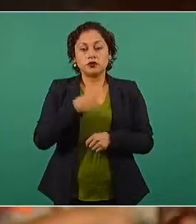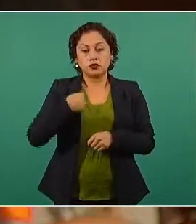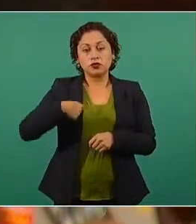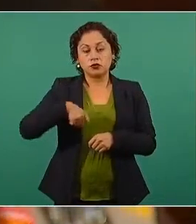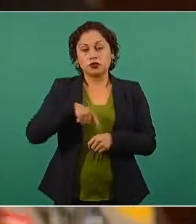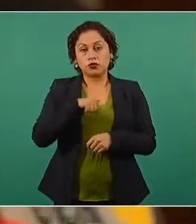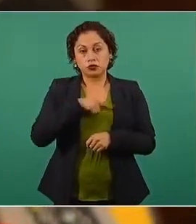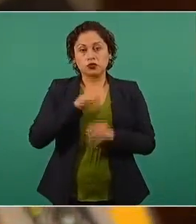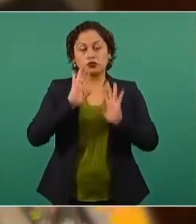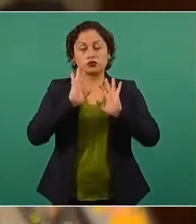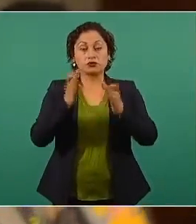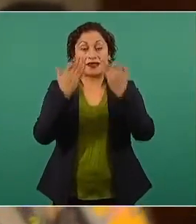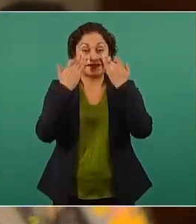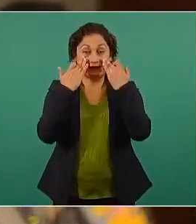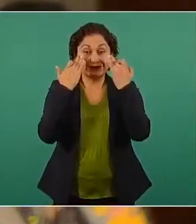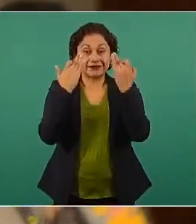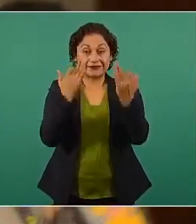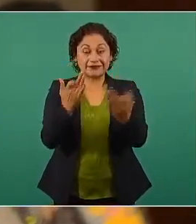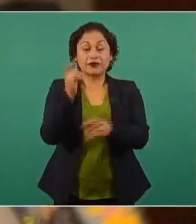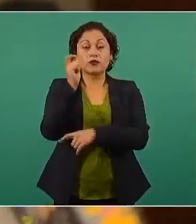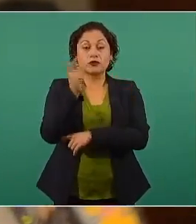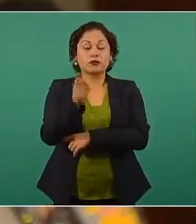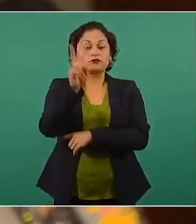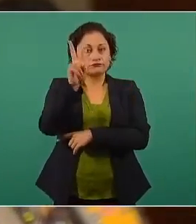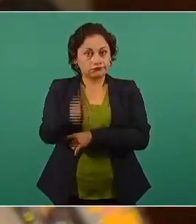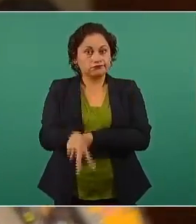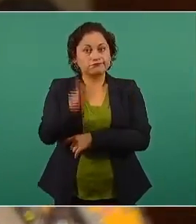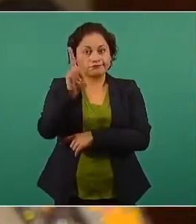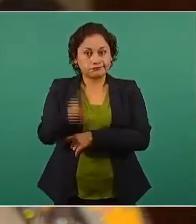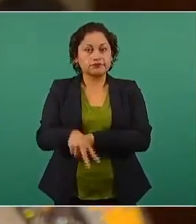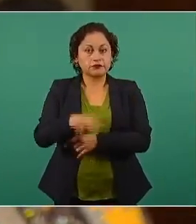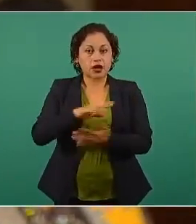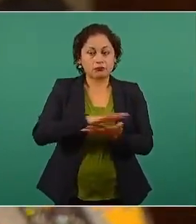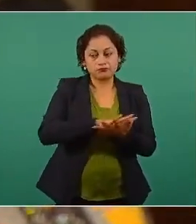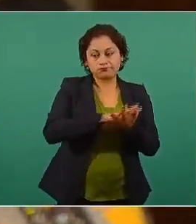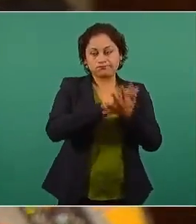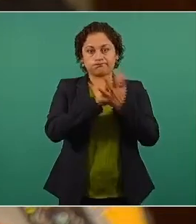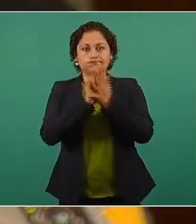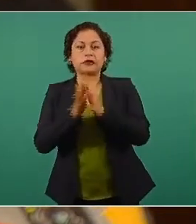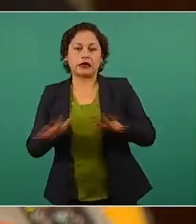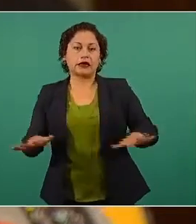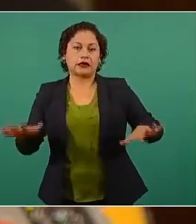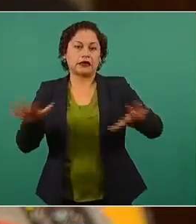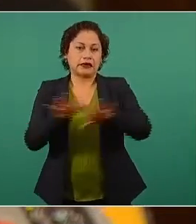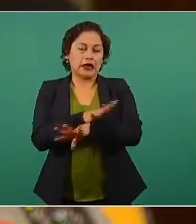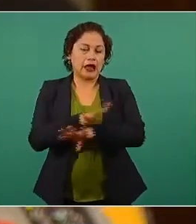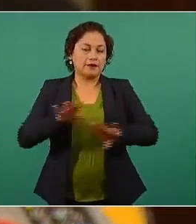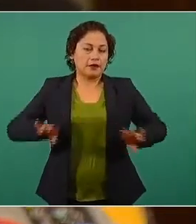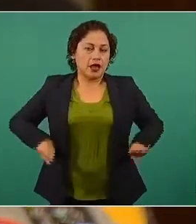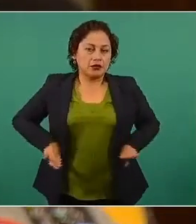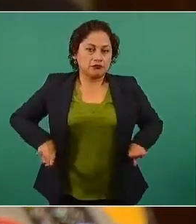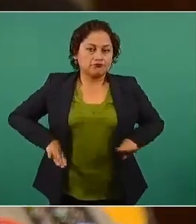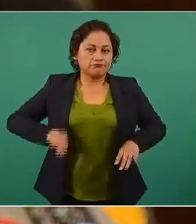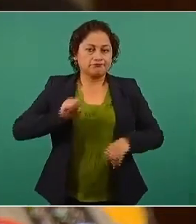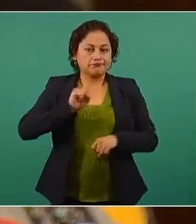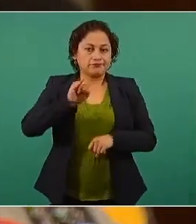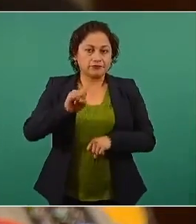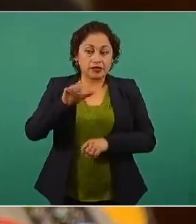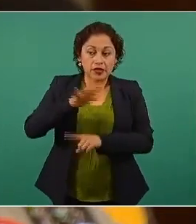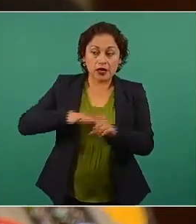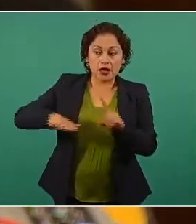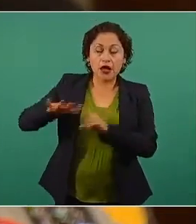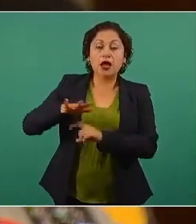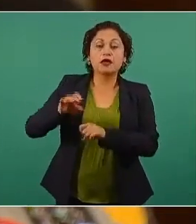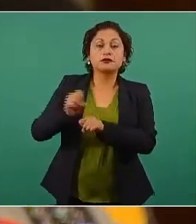hemos constatado efectivamente que hay un cambio de actitud tanto en la Secretaría de